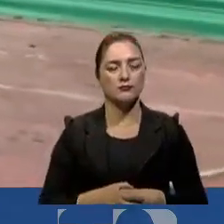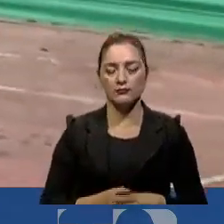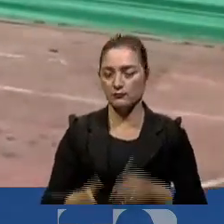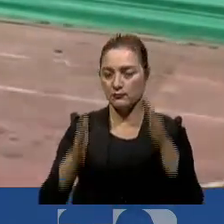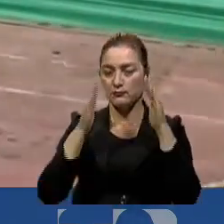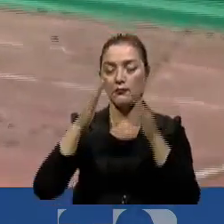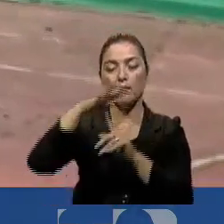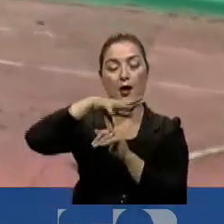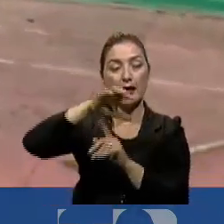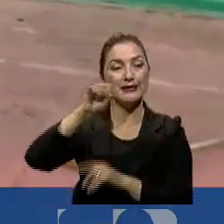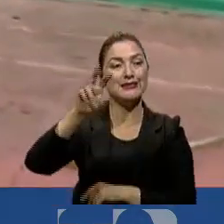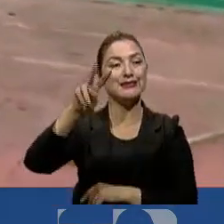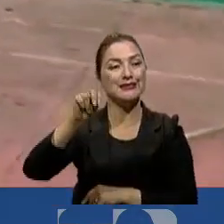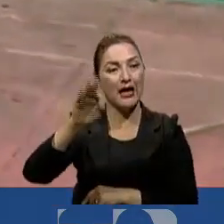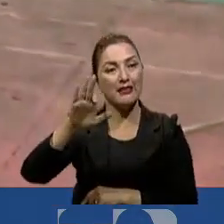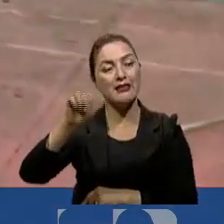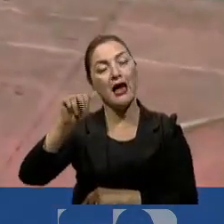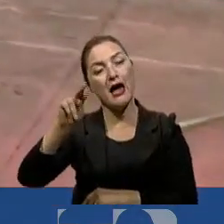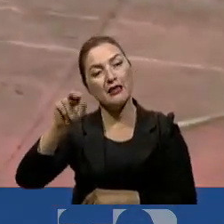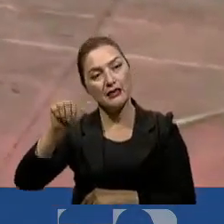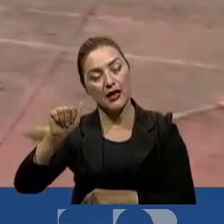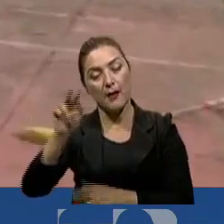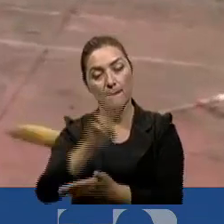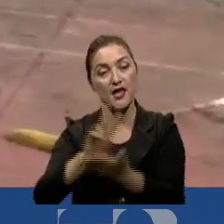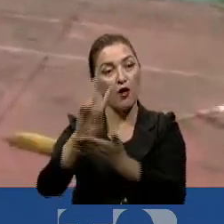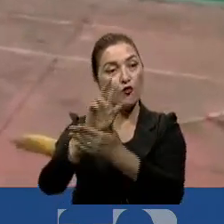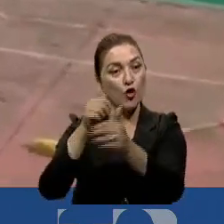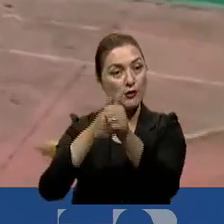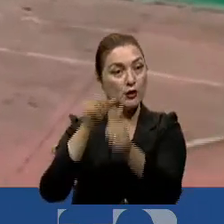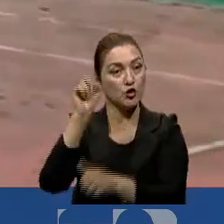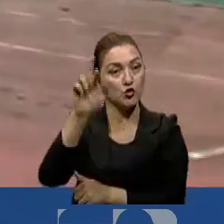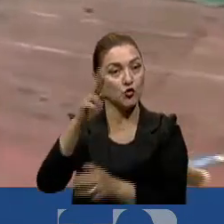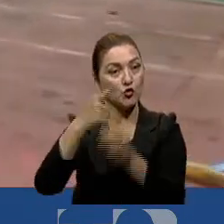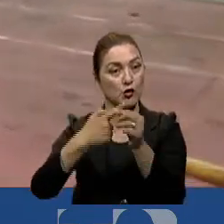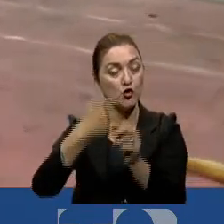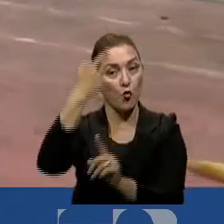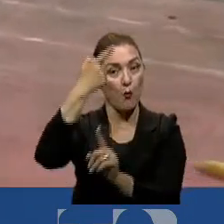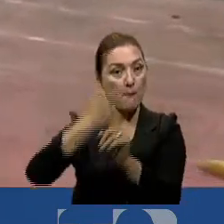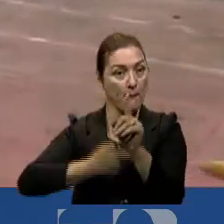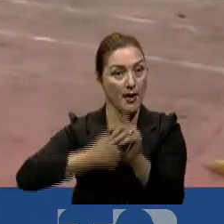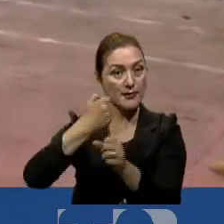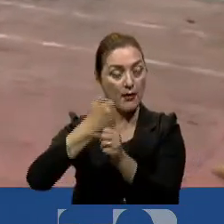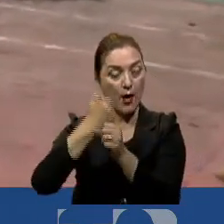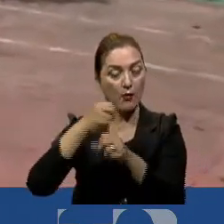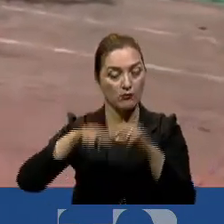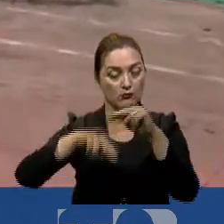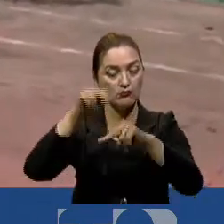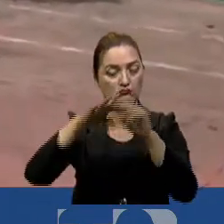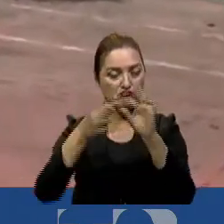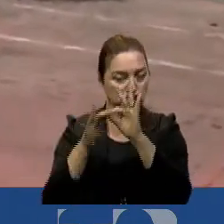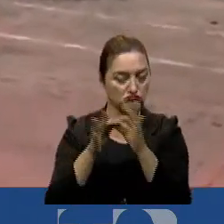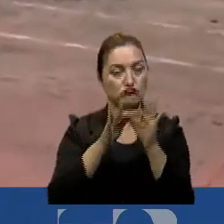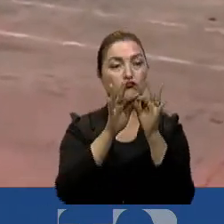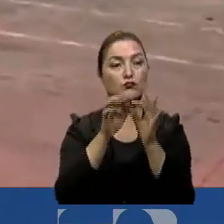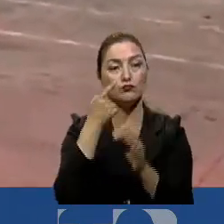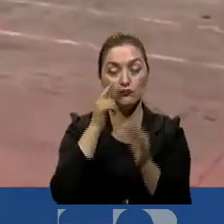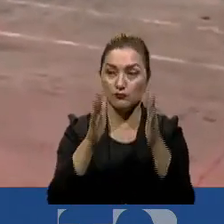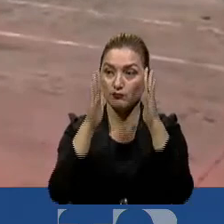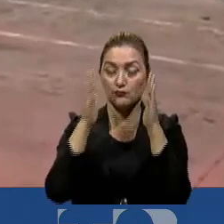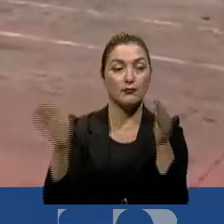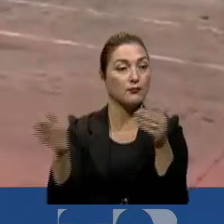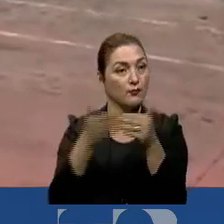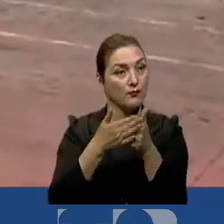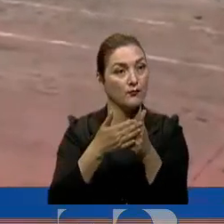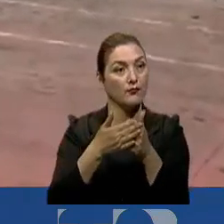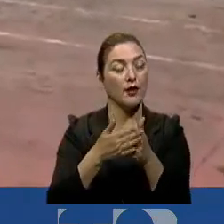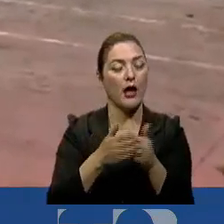Ana, ubicado en el sector de la Villaflor, en el sur de Quito, durará alrededor de un mes, así que estar atentos también a estos cierres. Ya lo han anunciado,